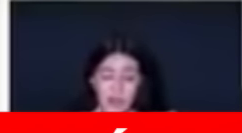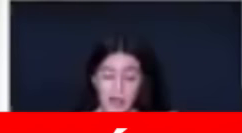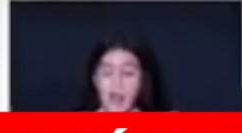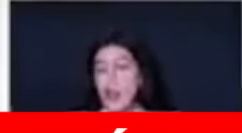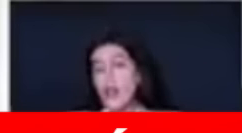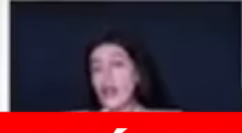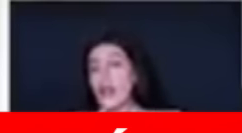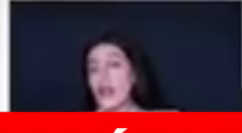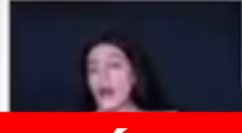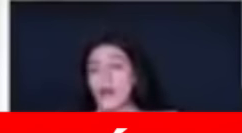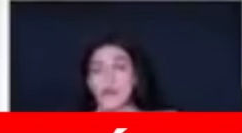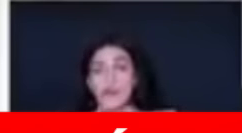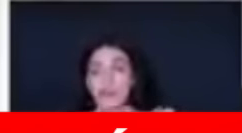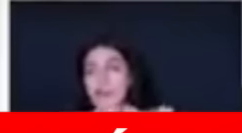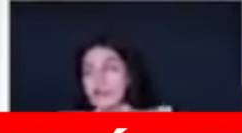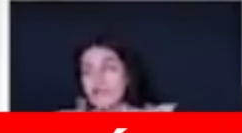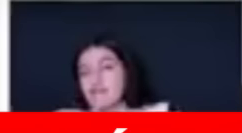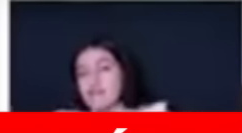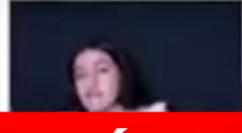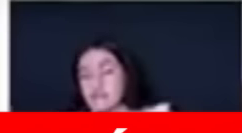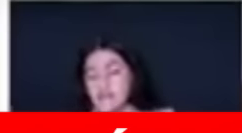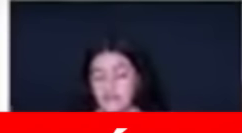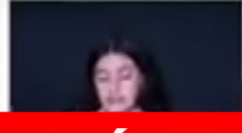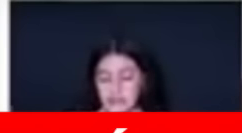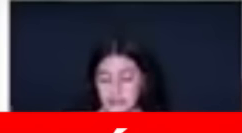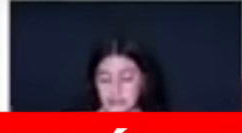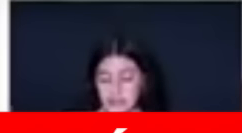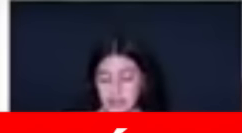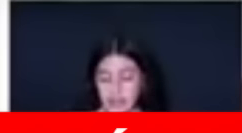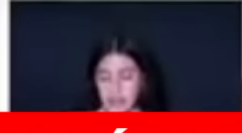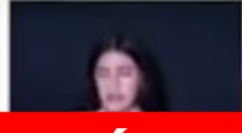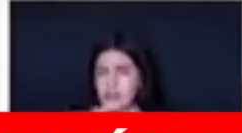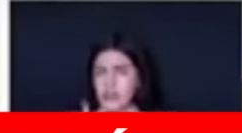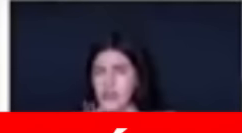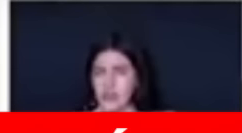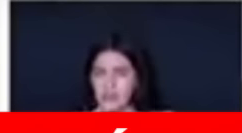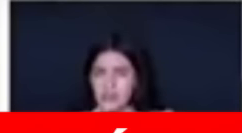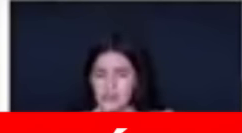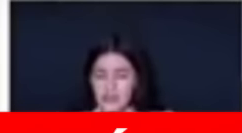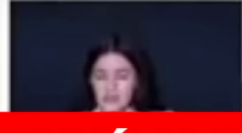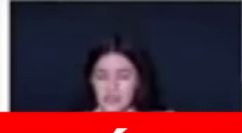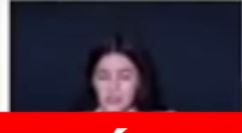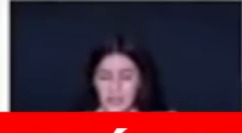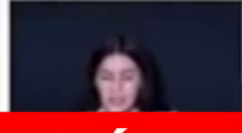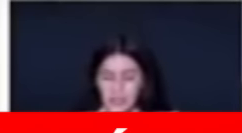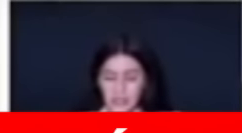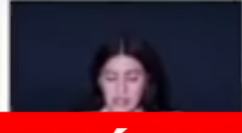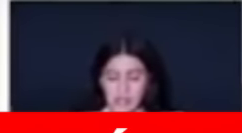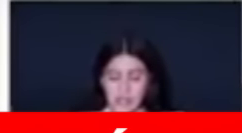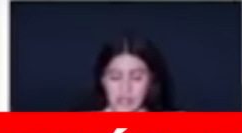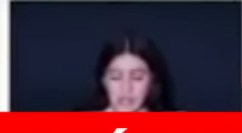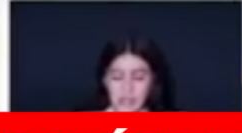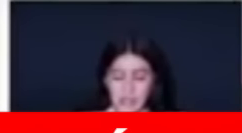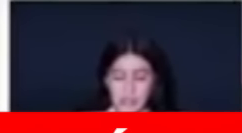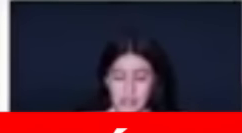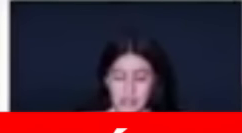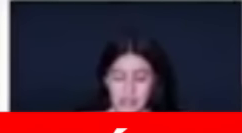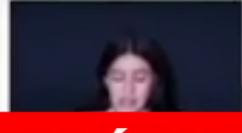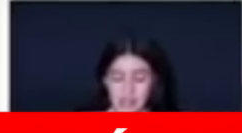vamos a anular. ¿Cuándo fue eso? ¿Hace 3 días, Presidenta?